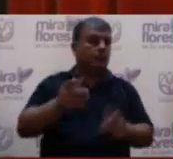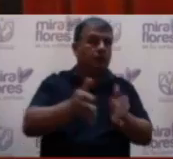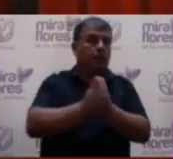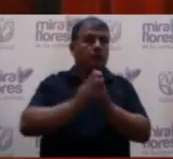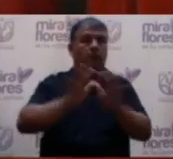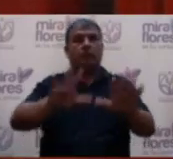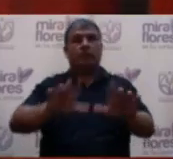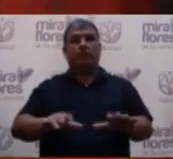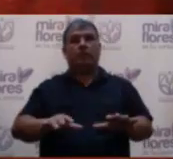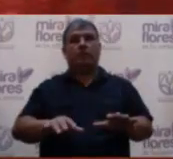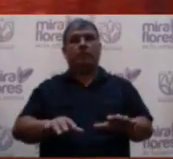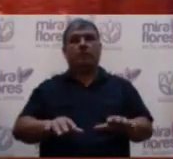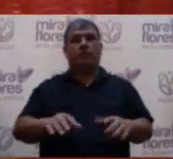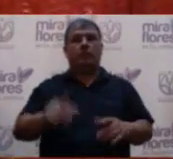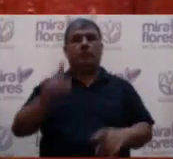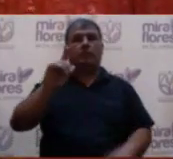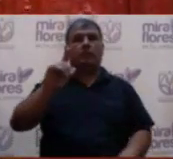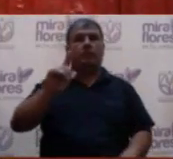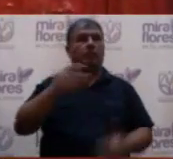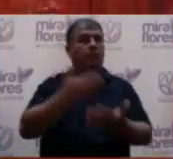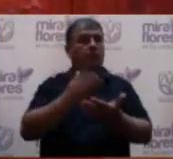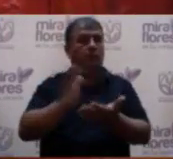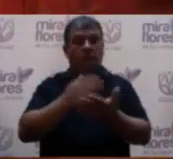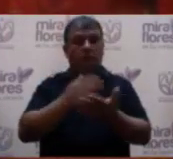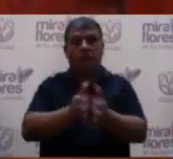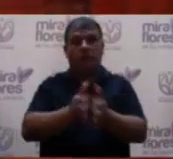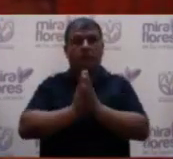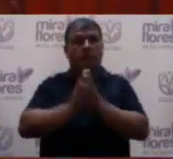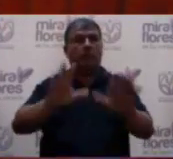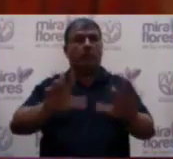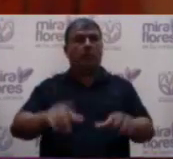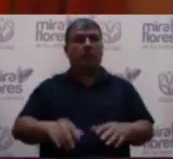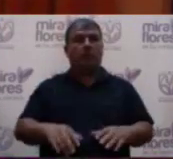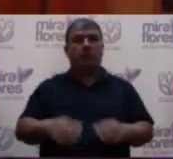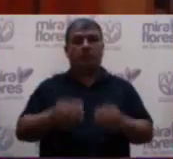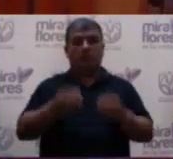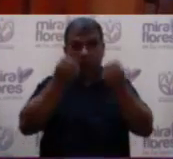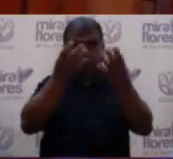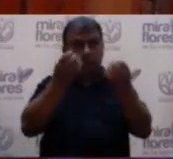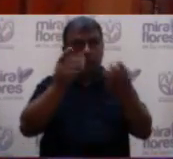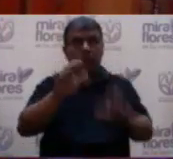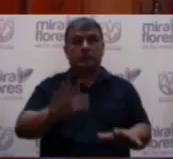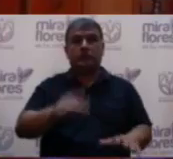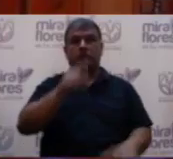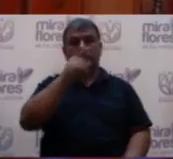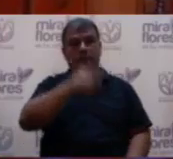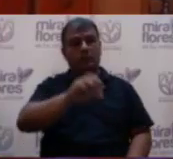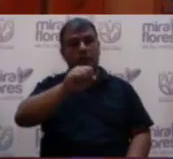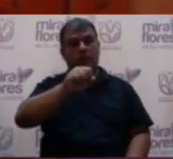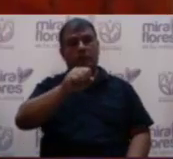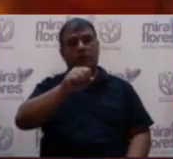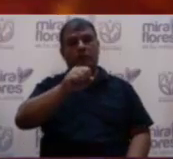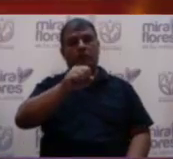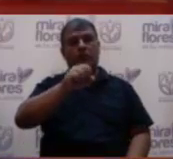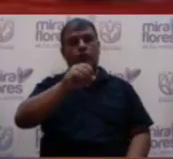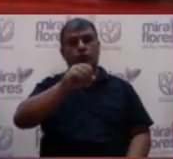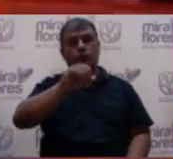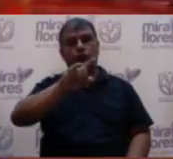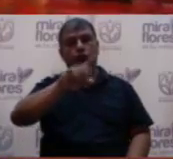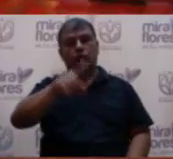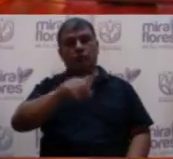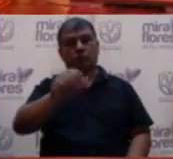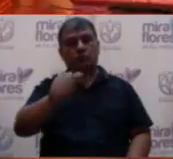escrito? Ninguno, señor alcalde. No hay pedidos por escrito. Informes. Señor Sousa, tiene usted el uso de la